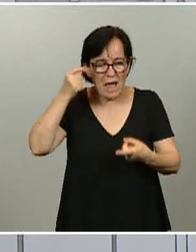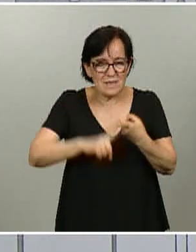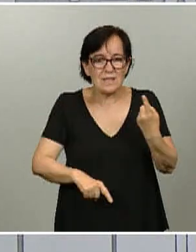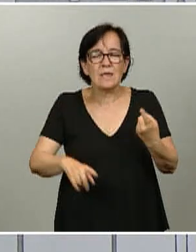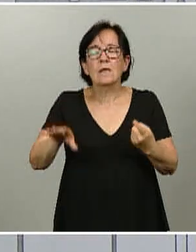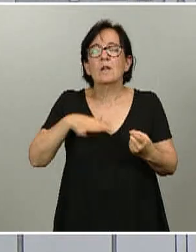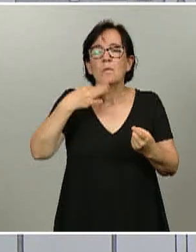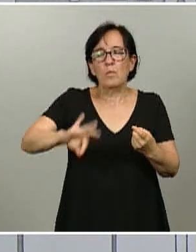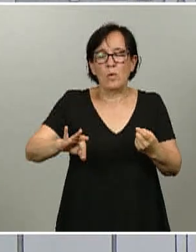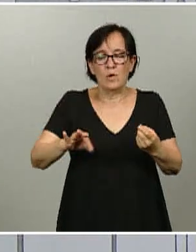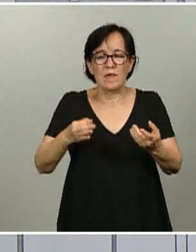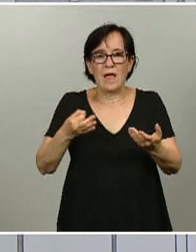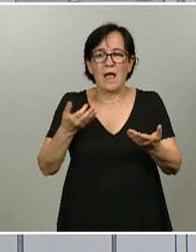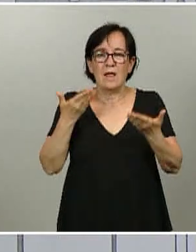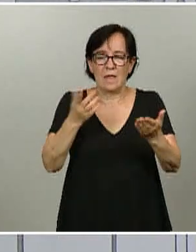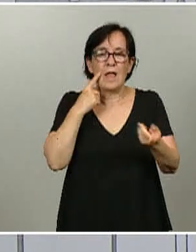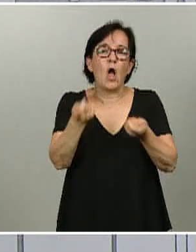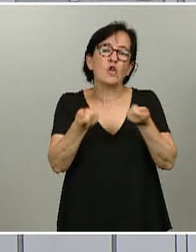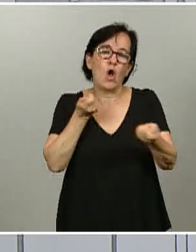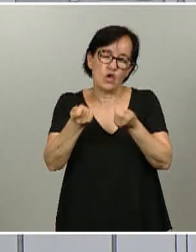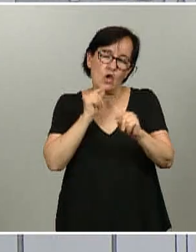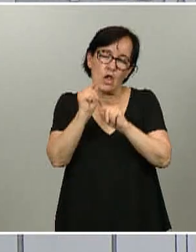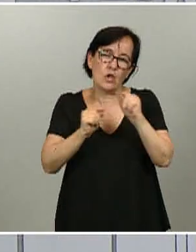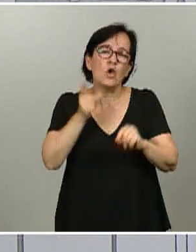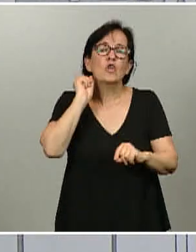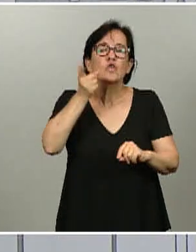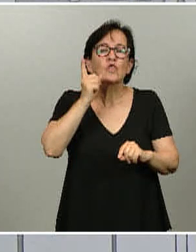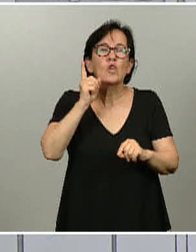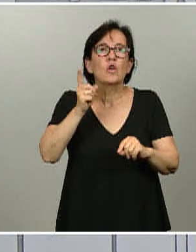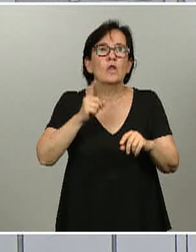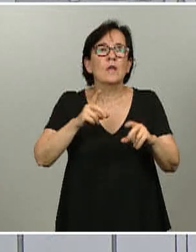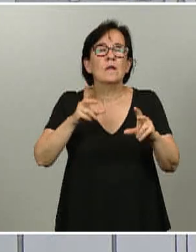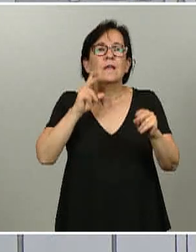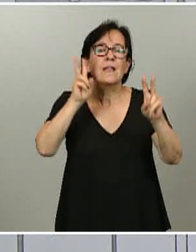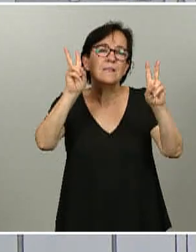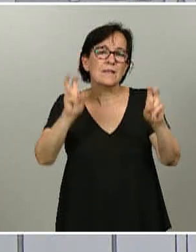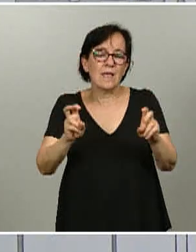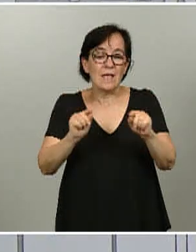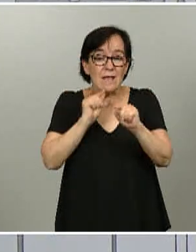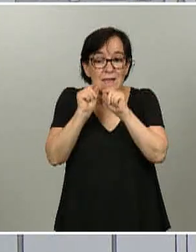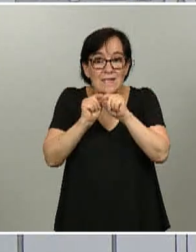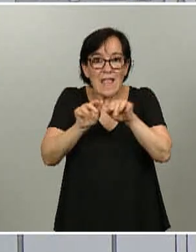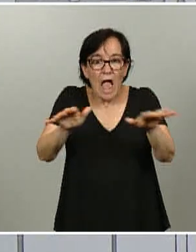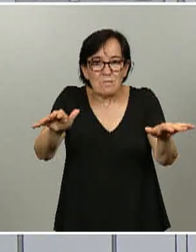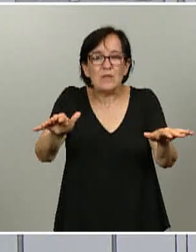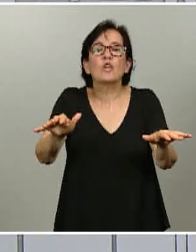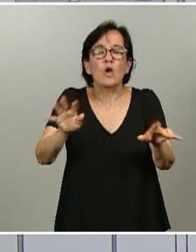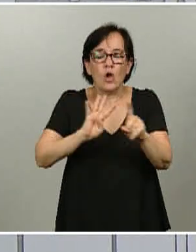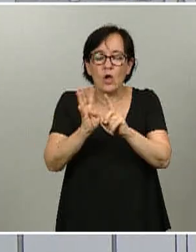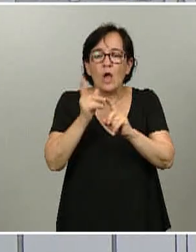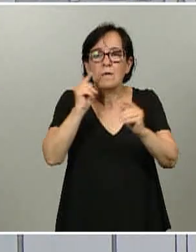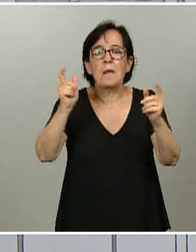favorecer mejor el control de la epidemia, no solo en cuanto a términos de transmisión, sino también en cuanto a reducir la carga